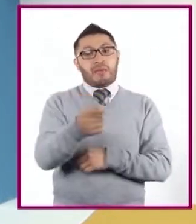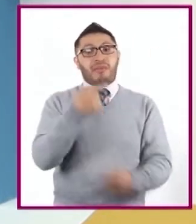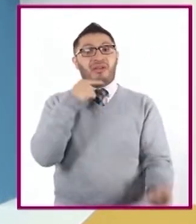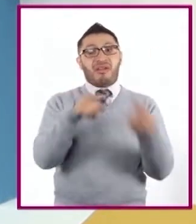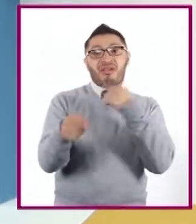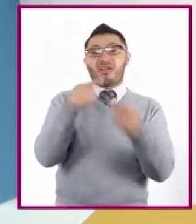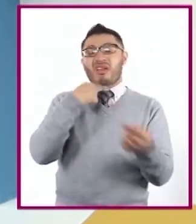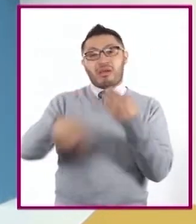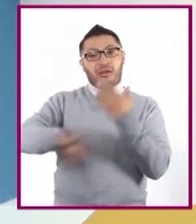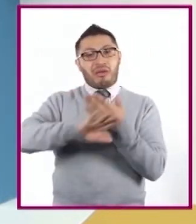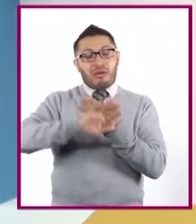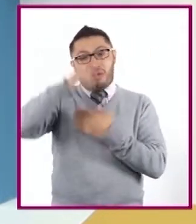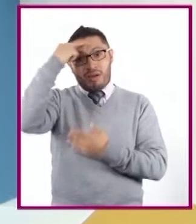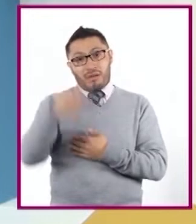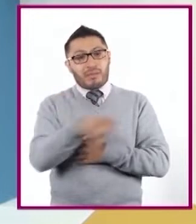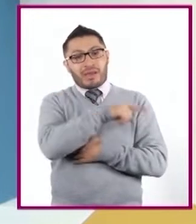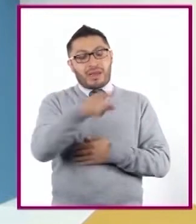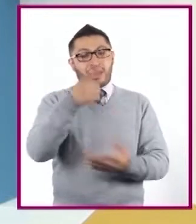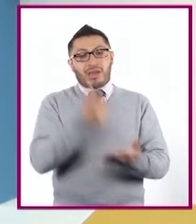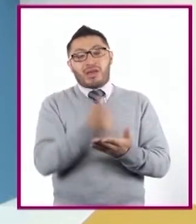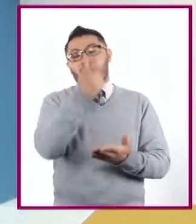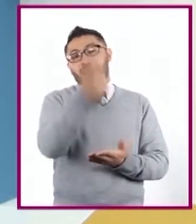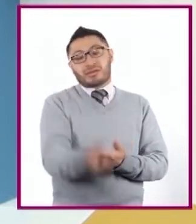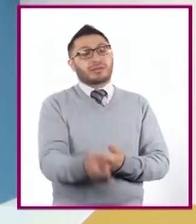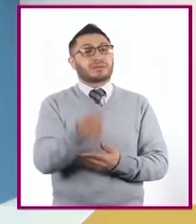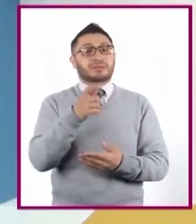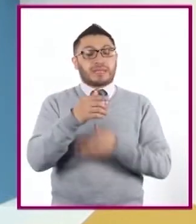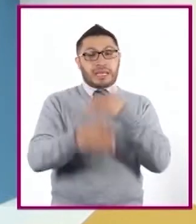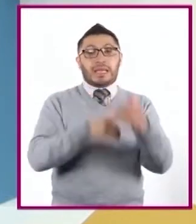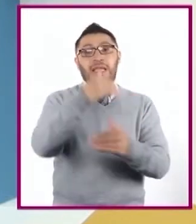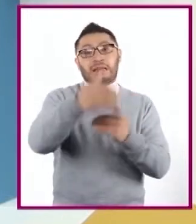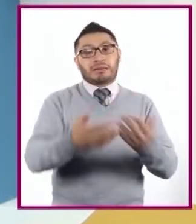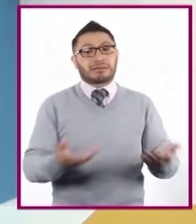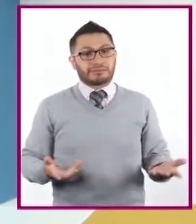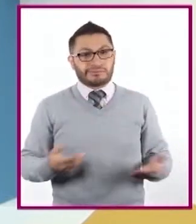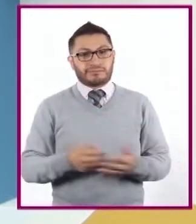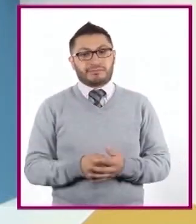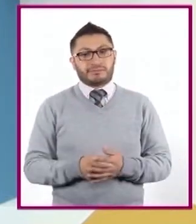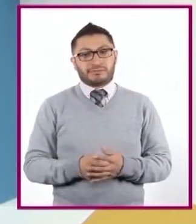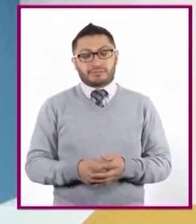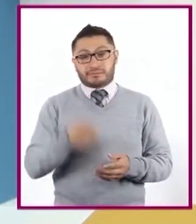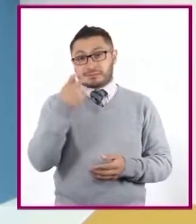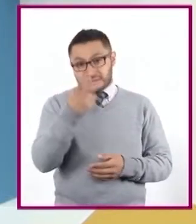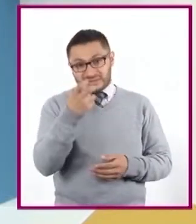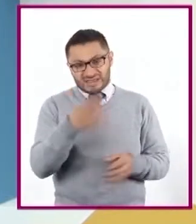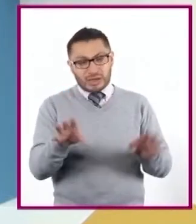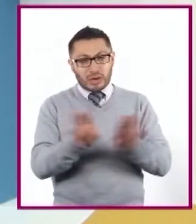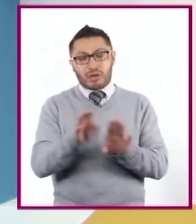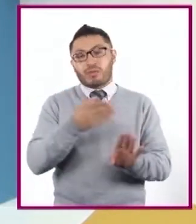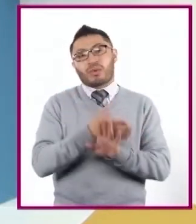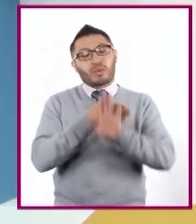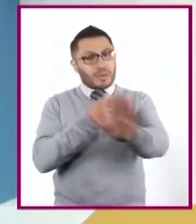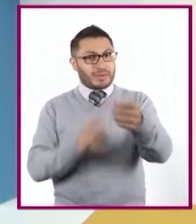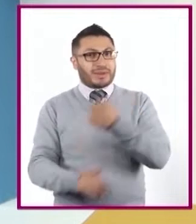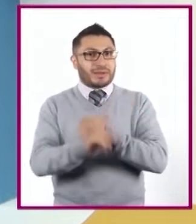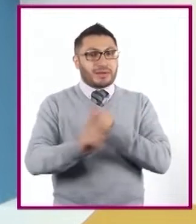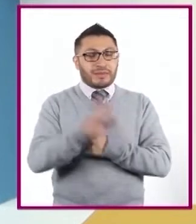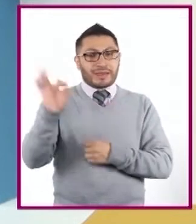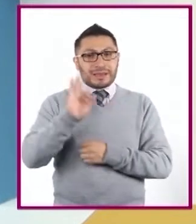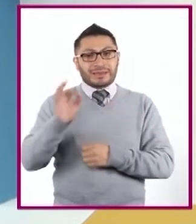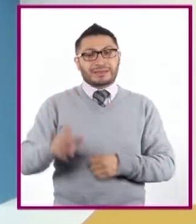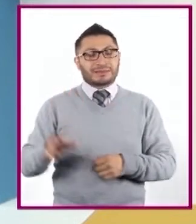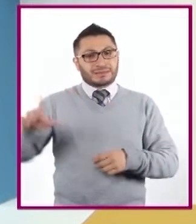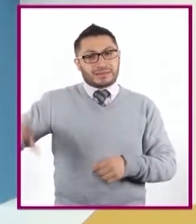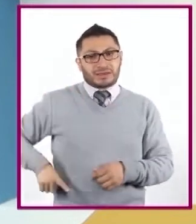para desquitarse de lo que les debían por pagos adelantados. Esta situación se pudo haber evitado si la corona hubiera sido